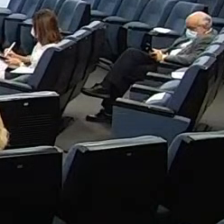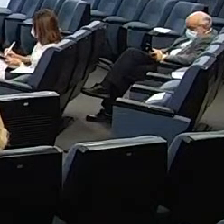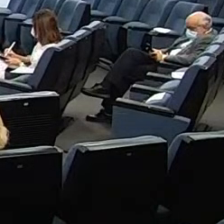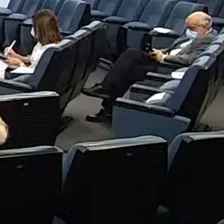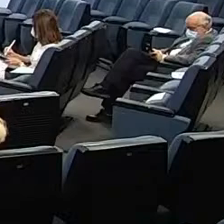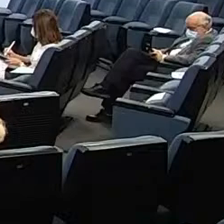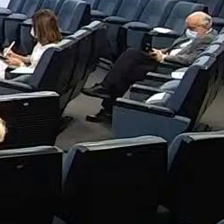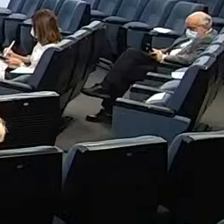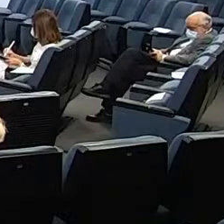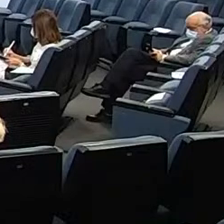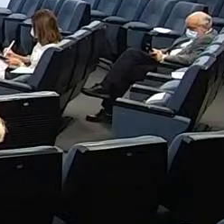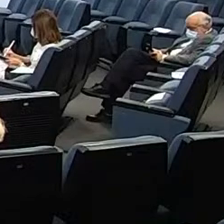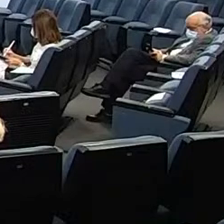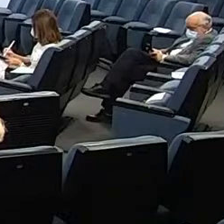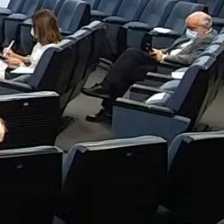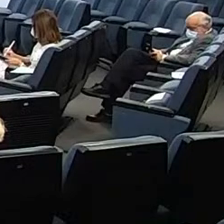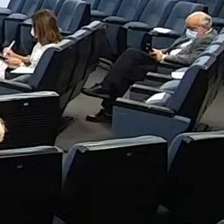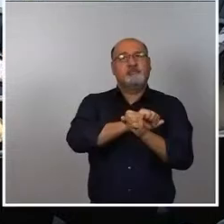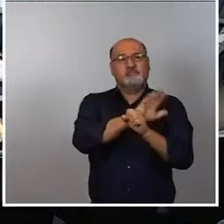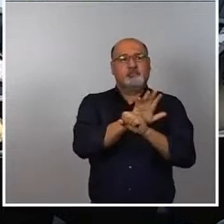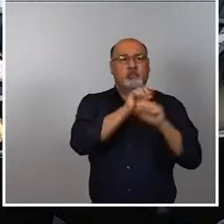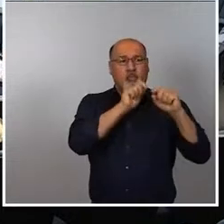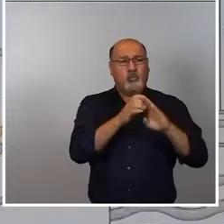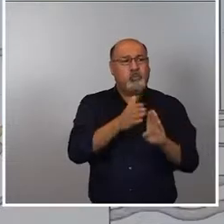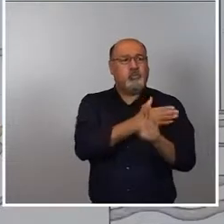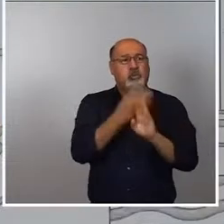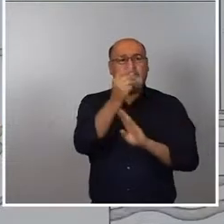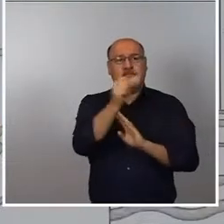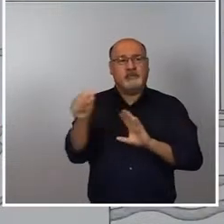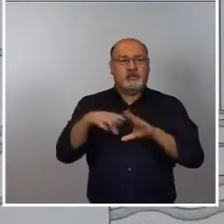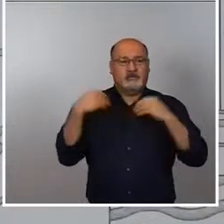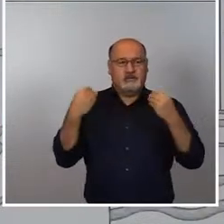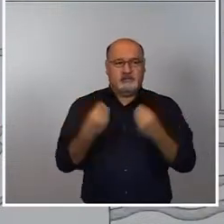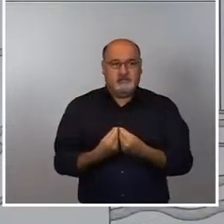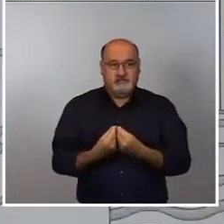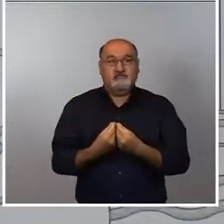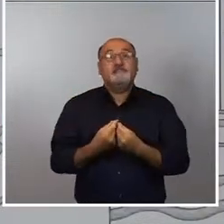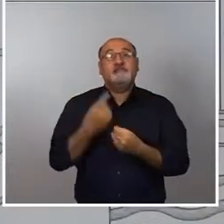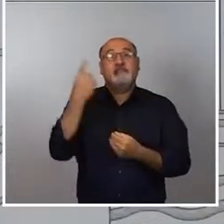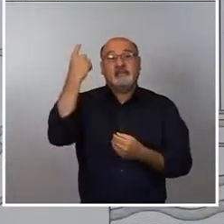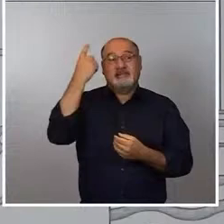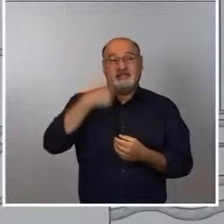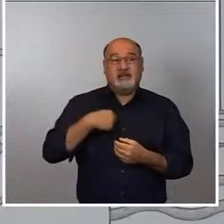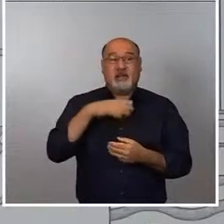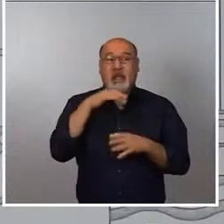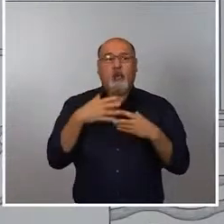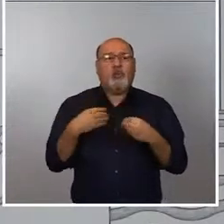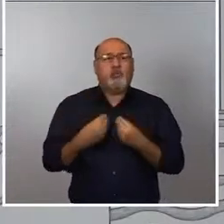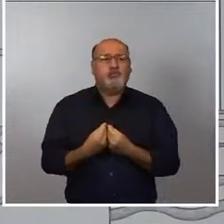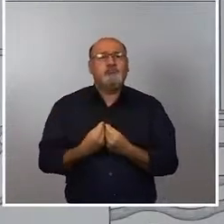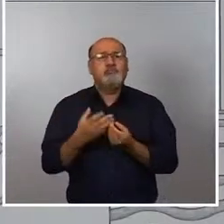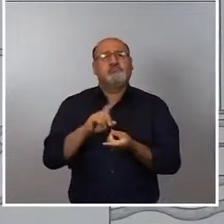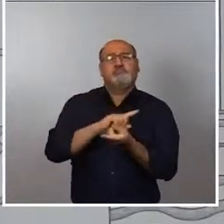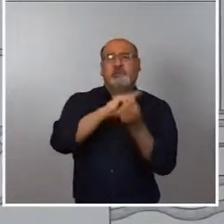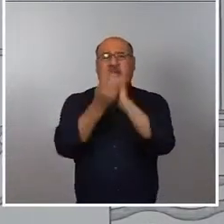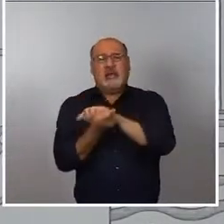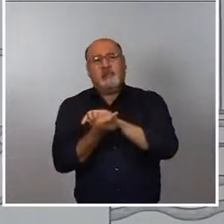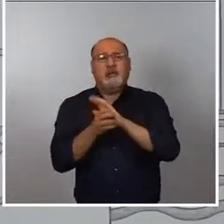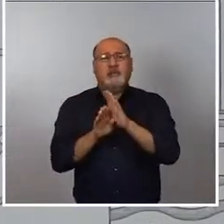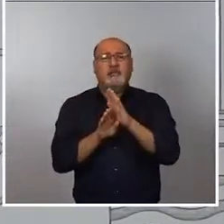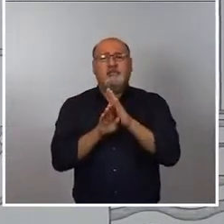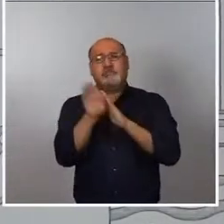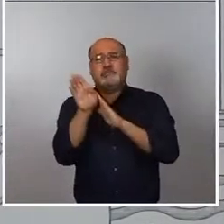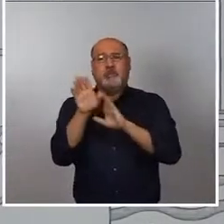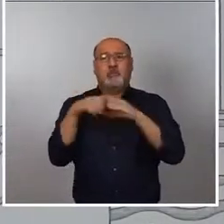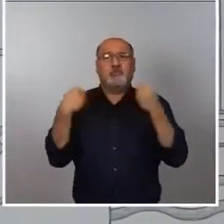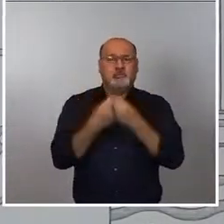de la epidemia durante la última semana como saben ésta ha mostrado un cambio rápido de tendencia con un importante